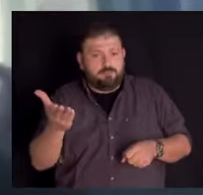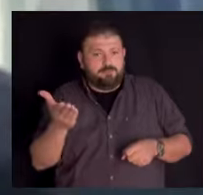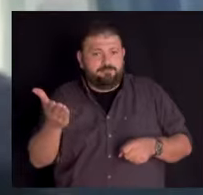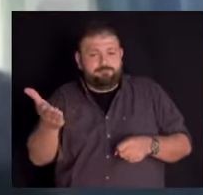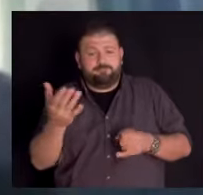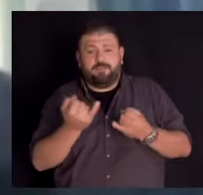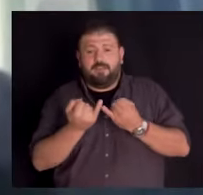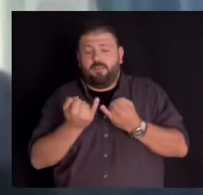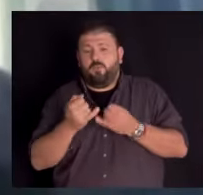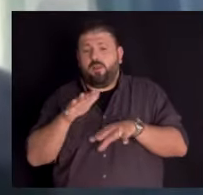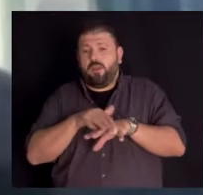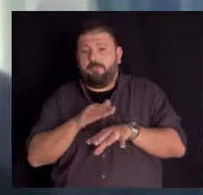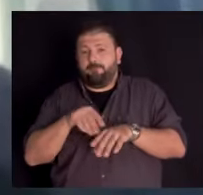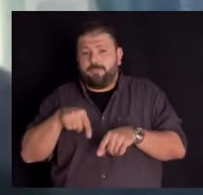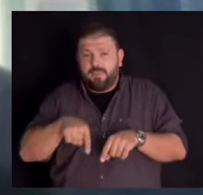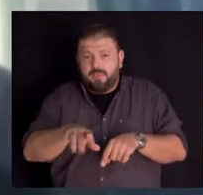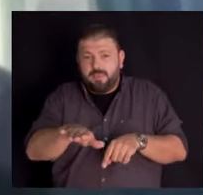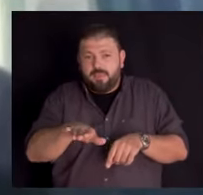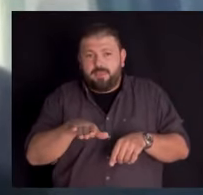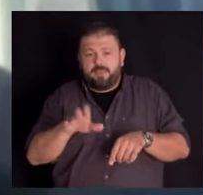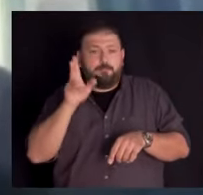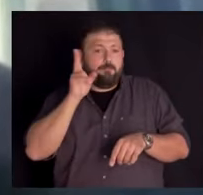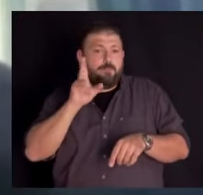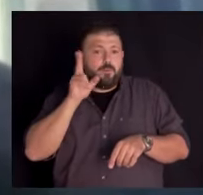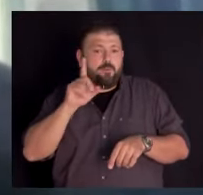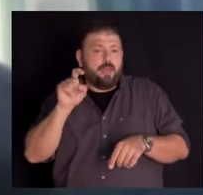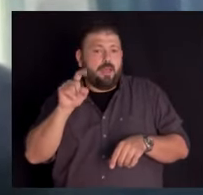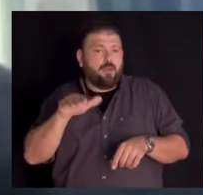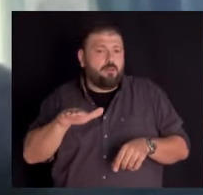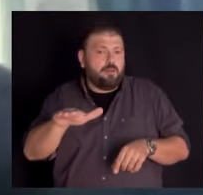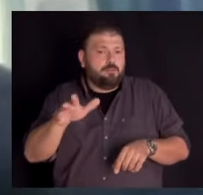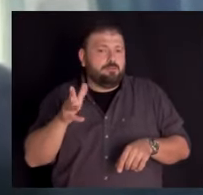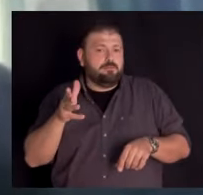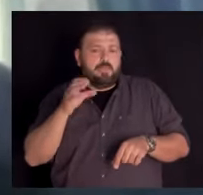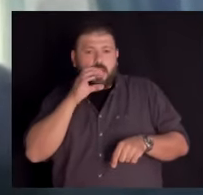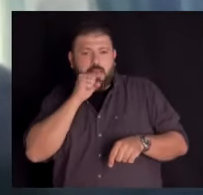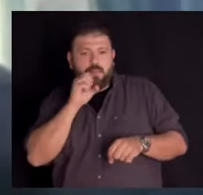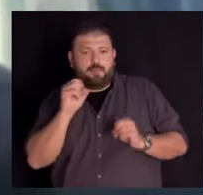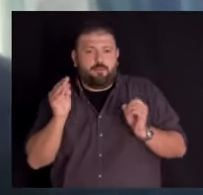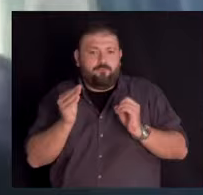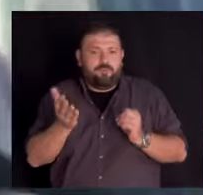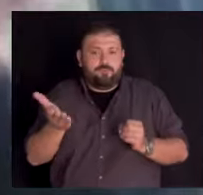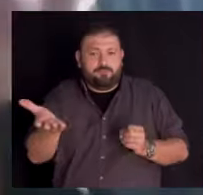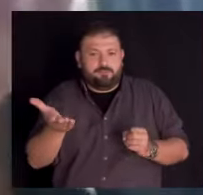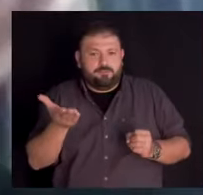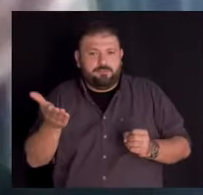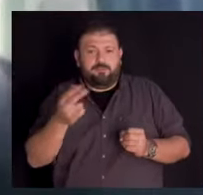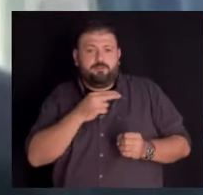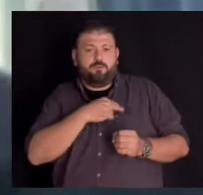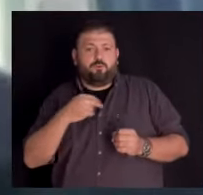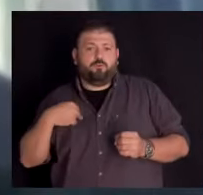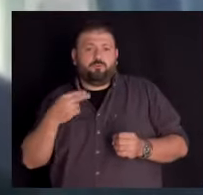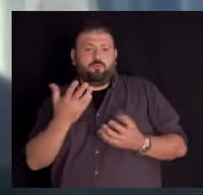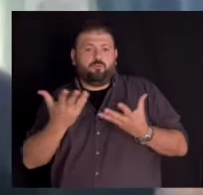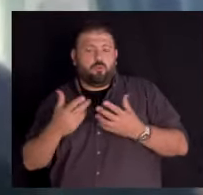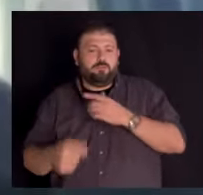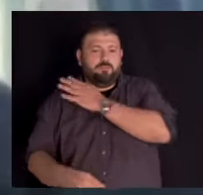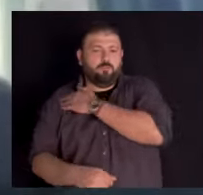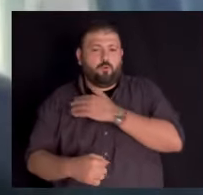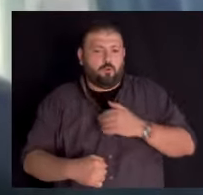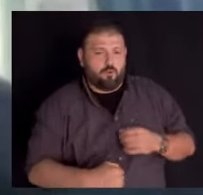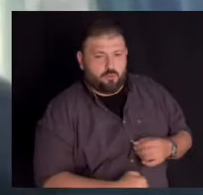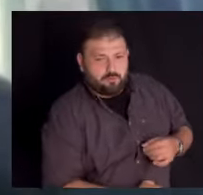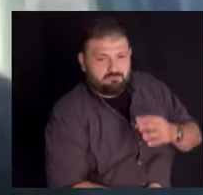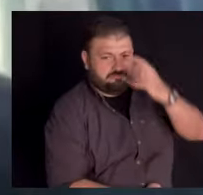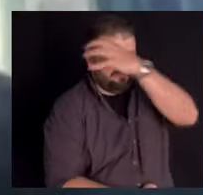del pie, porque son las partes sensitivas, ¿cierto? No lo hacemos con el codo normalmente o con la